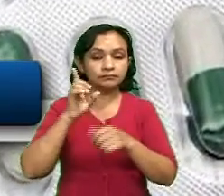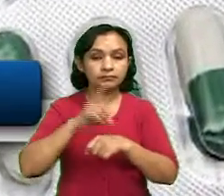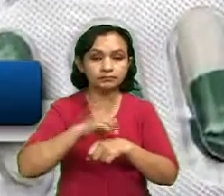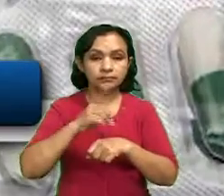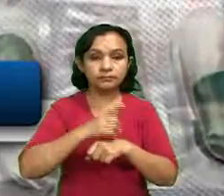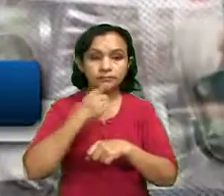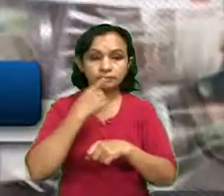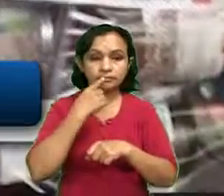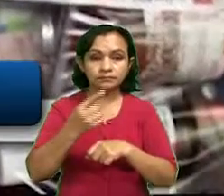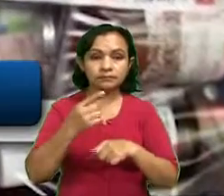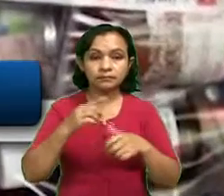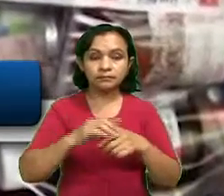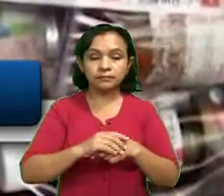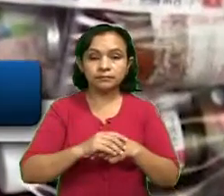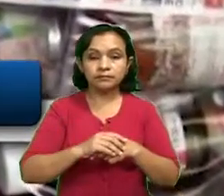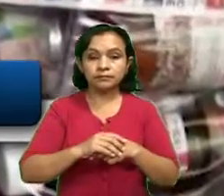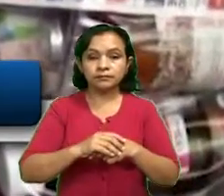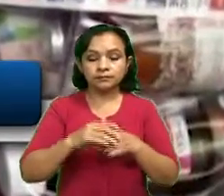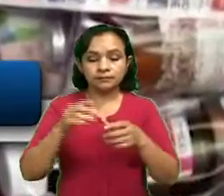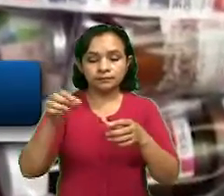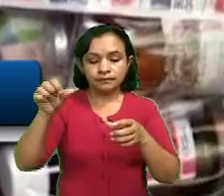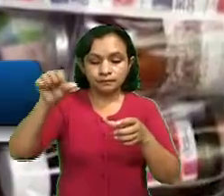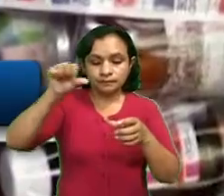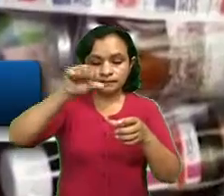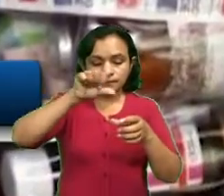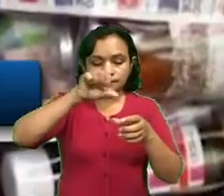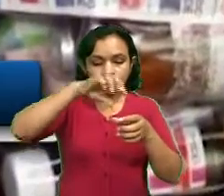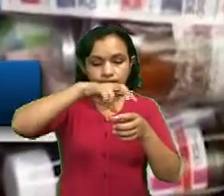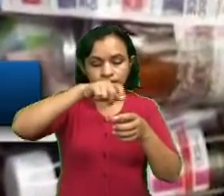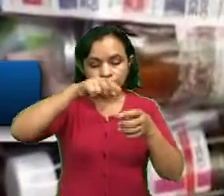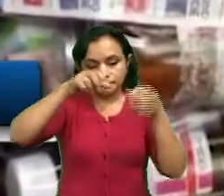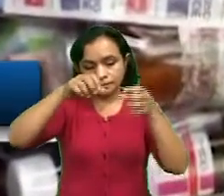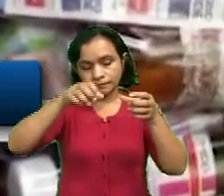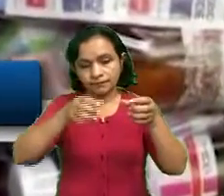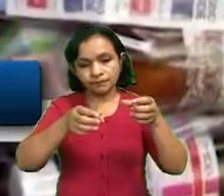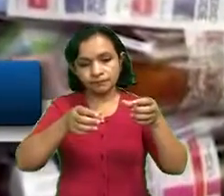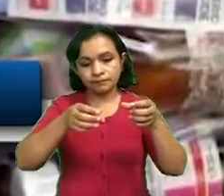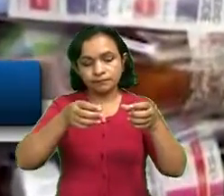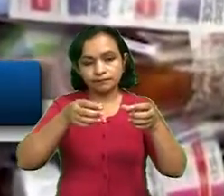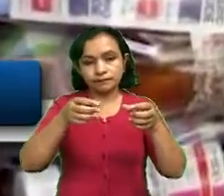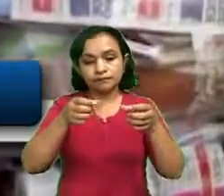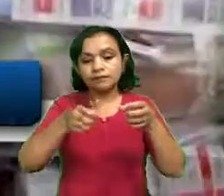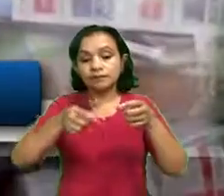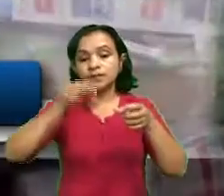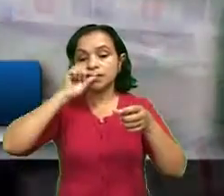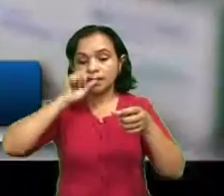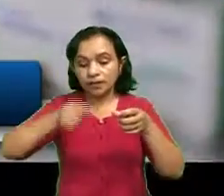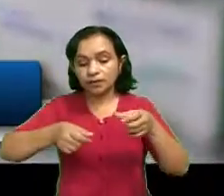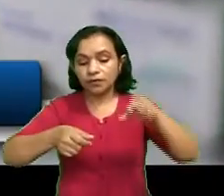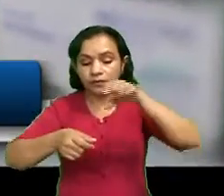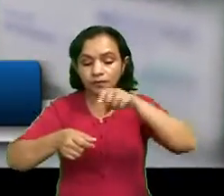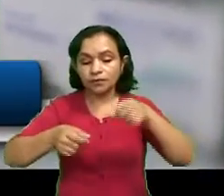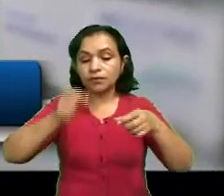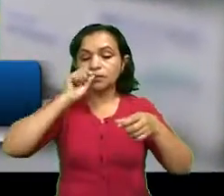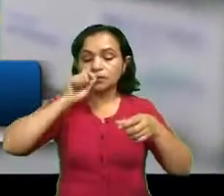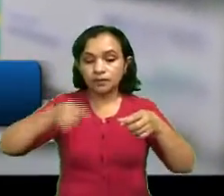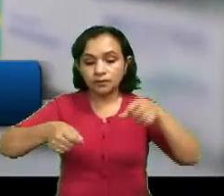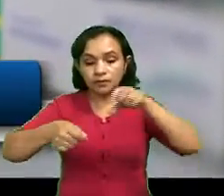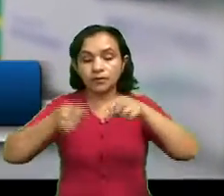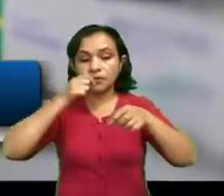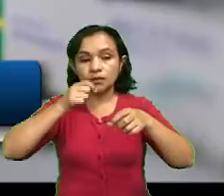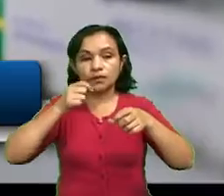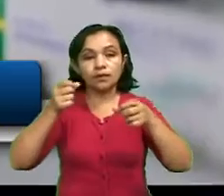¿verdad? Entonces, si preparaste el jarabe, lo empezás a consumir y lo guardas en la refri, para evitar de que se cambie